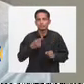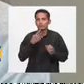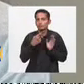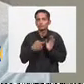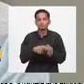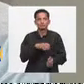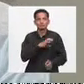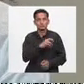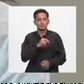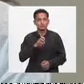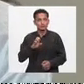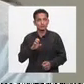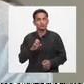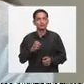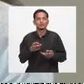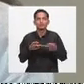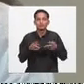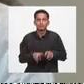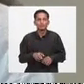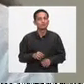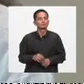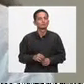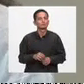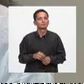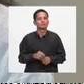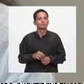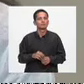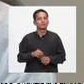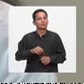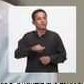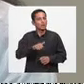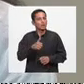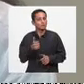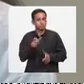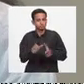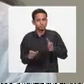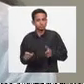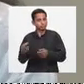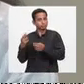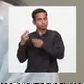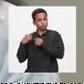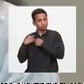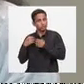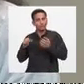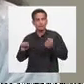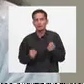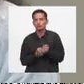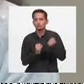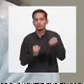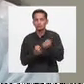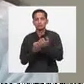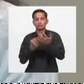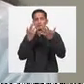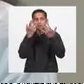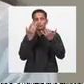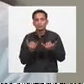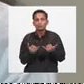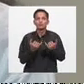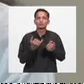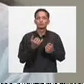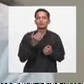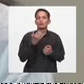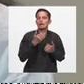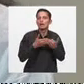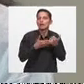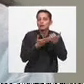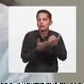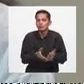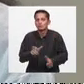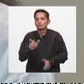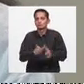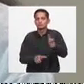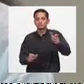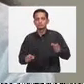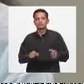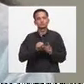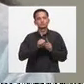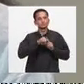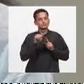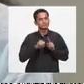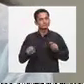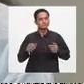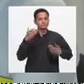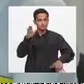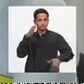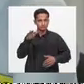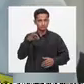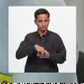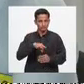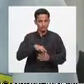el Consejo Nacional electoral Mejor dicho desde la función electoral apoyarlas porque va En beneficio de nuestro sistema político